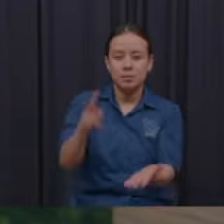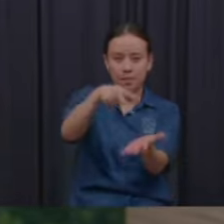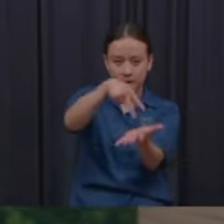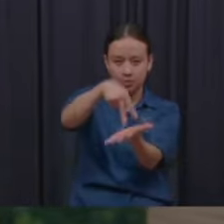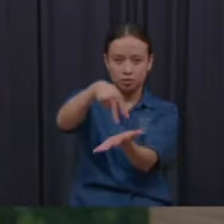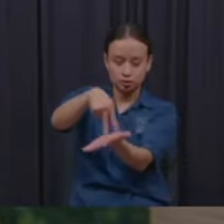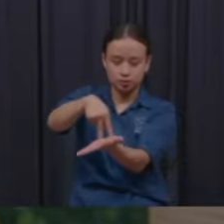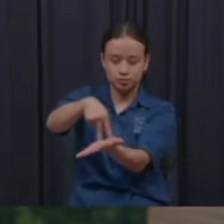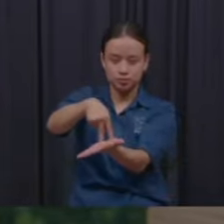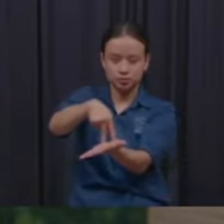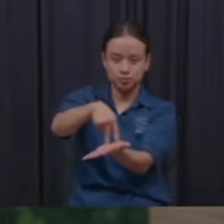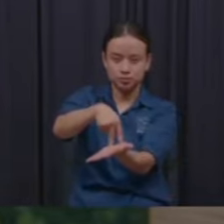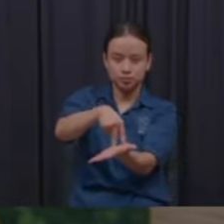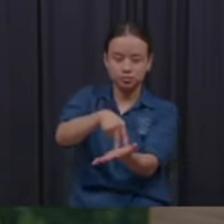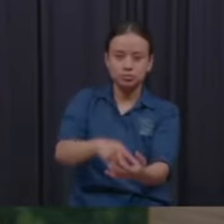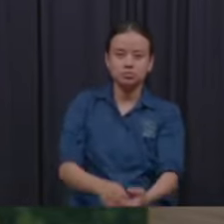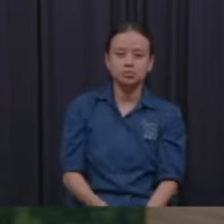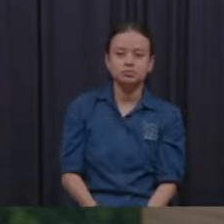pie.